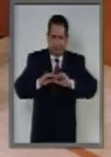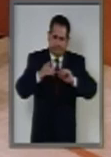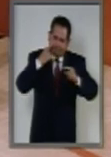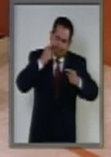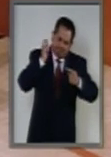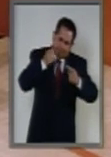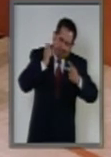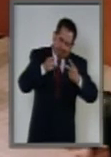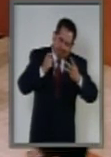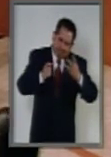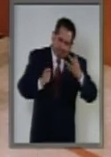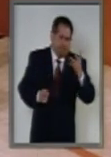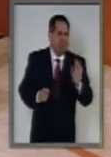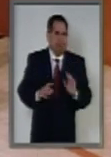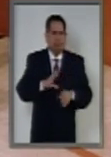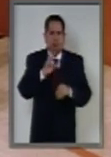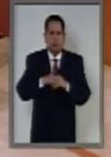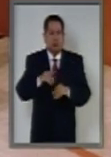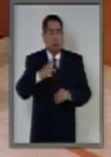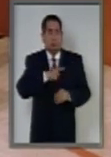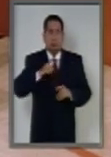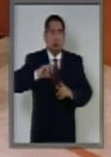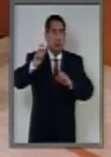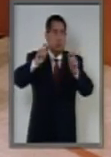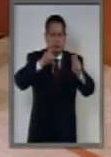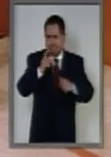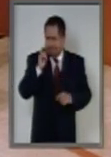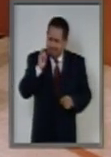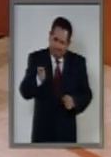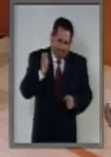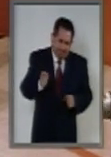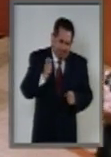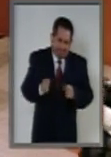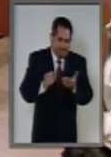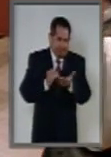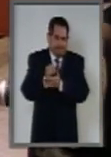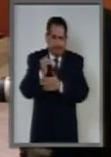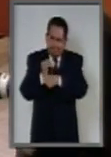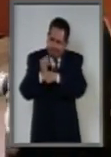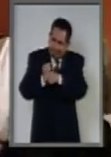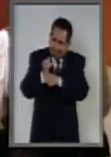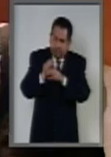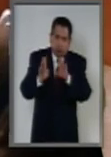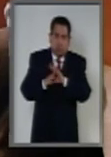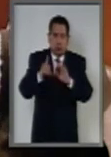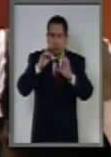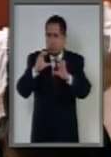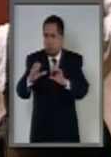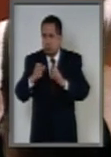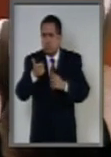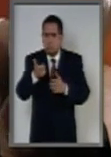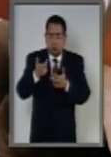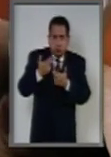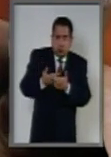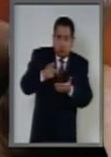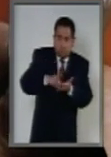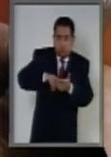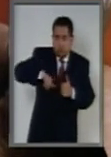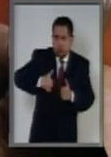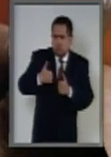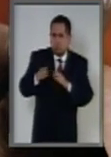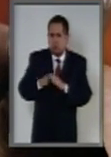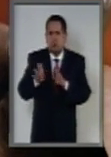deuda pública, incluyendo la revisión del manejo y la custodia, la aplicación de los